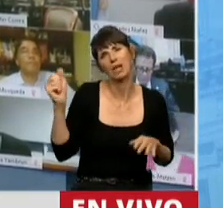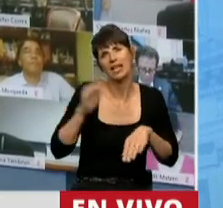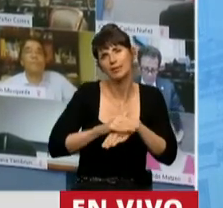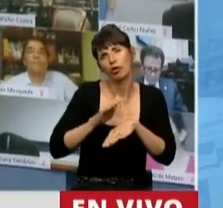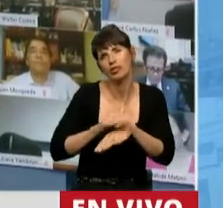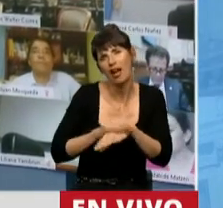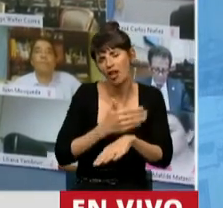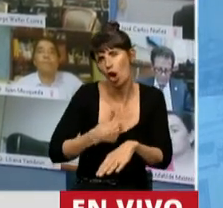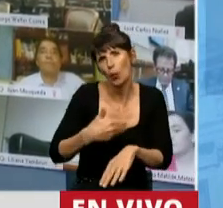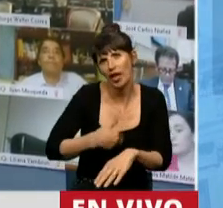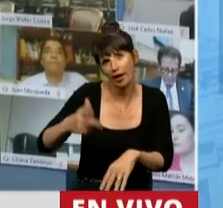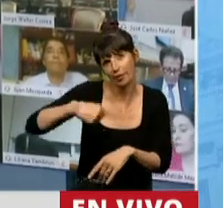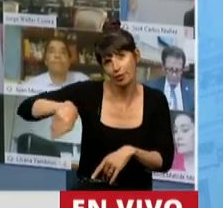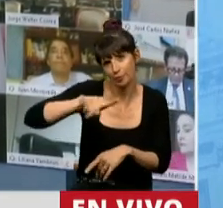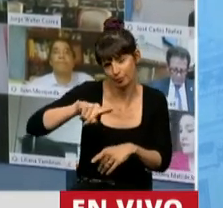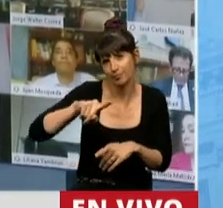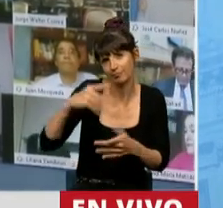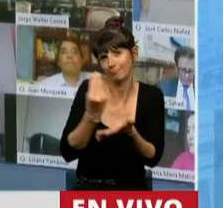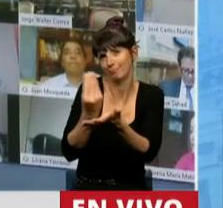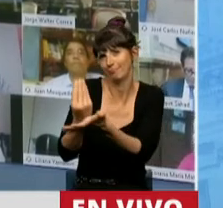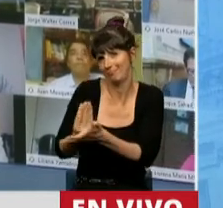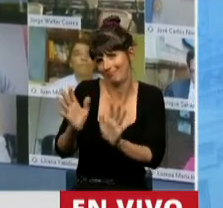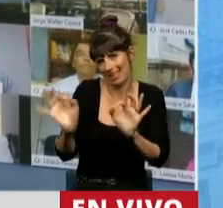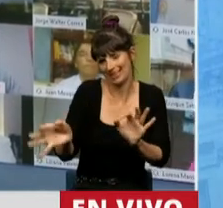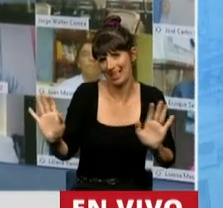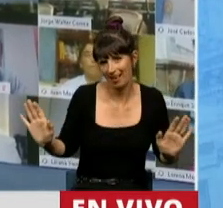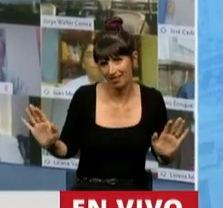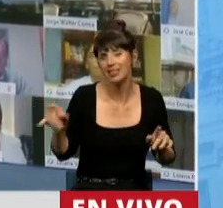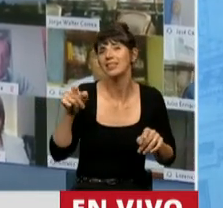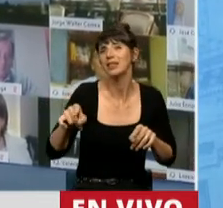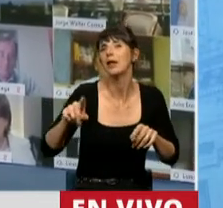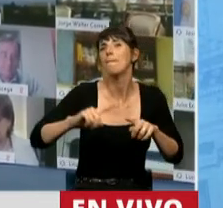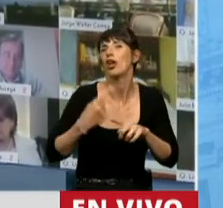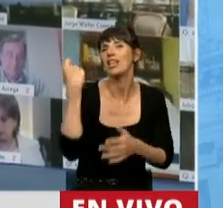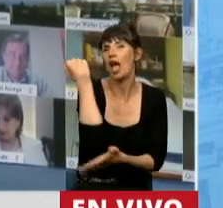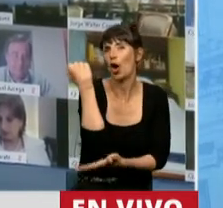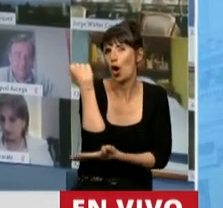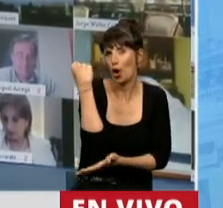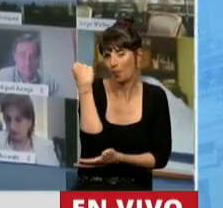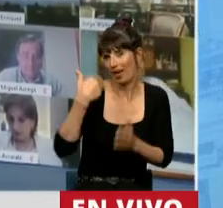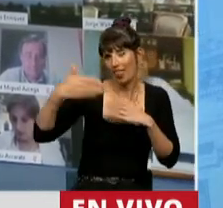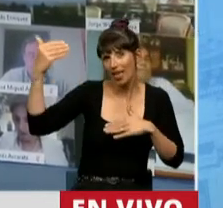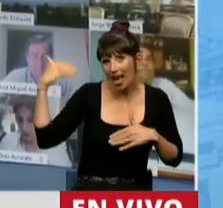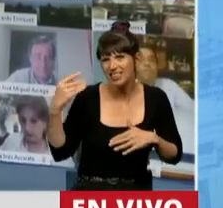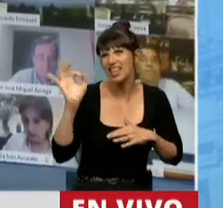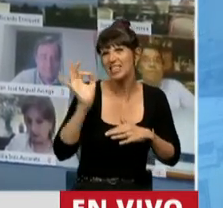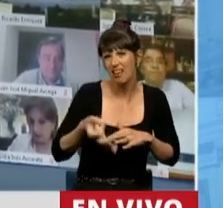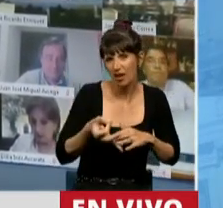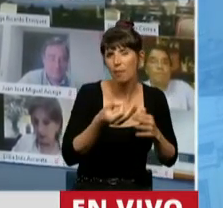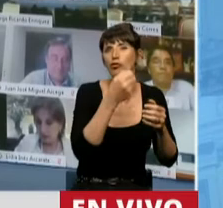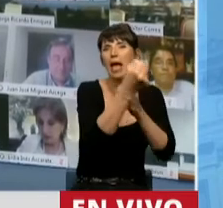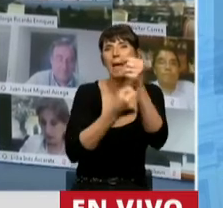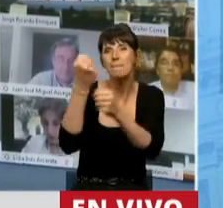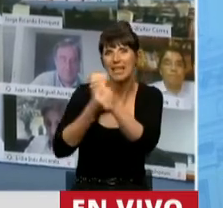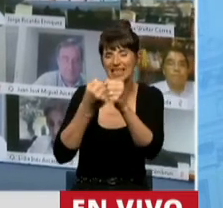representan, los que han traído esas políticas económicas que han hecho que el valor de nuestras empresas que cotizan en bolsa hoy sea